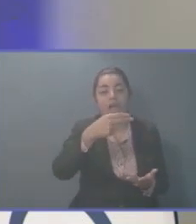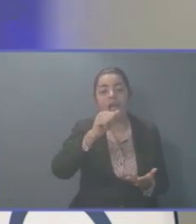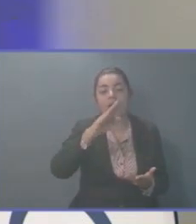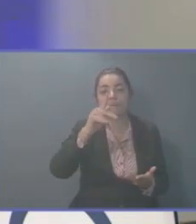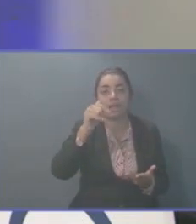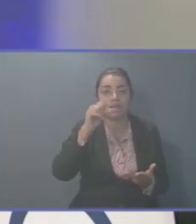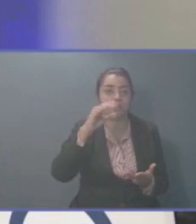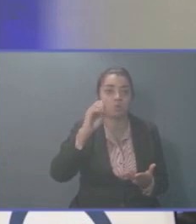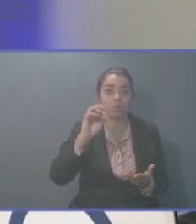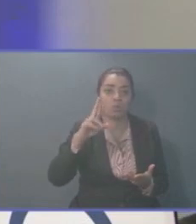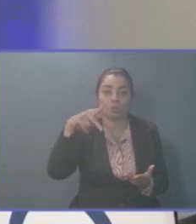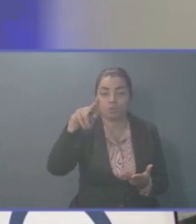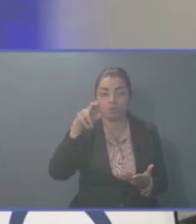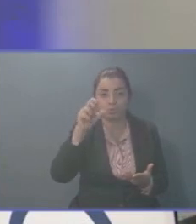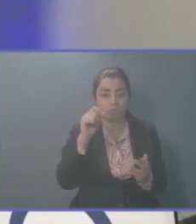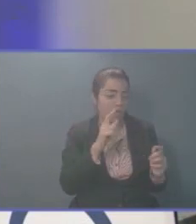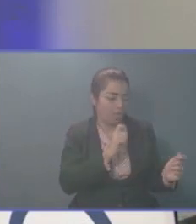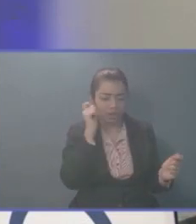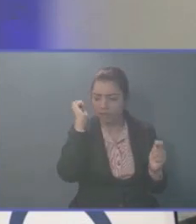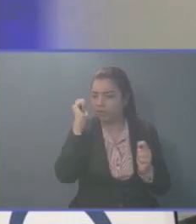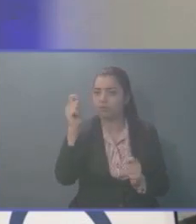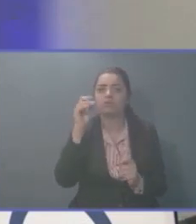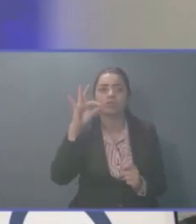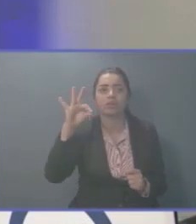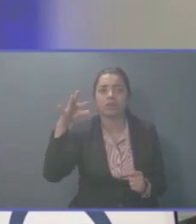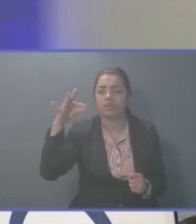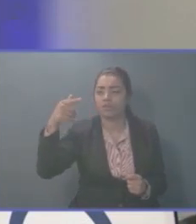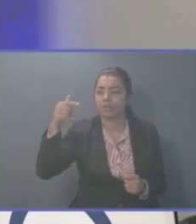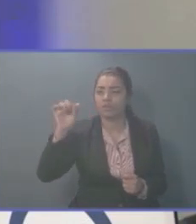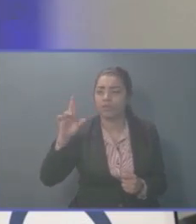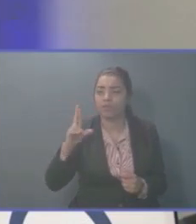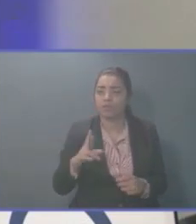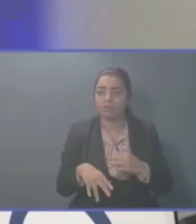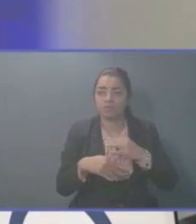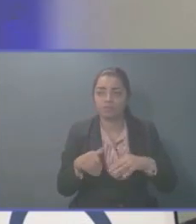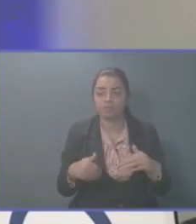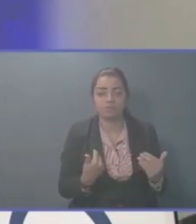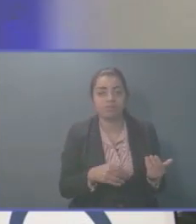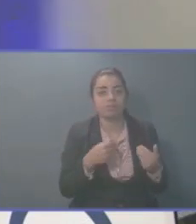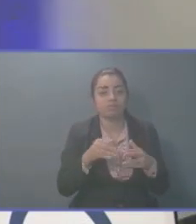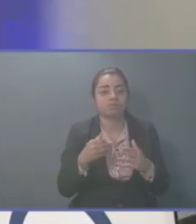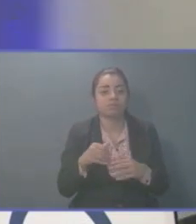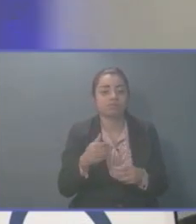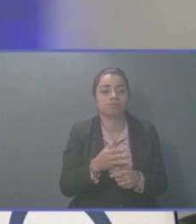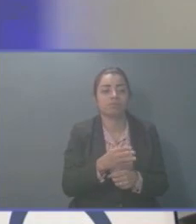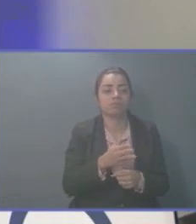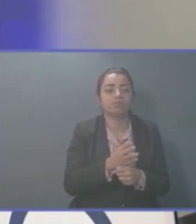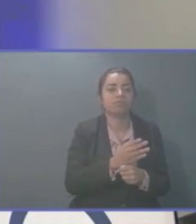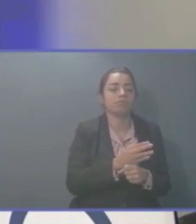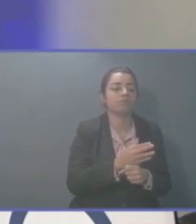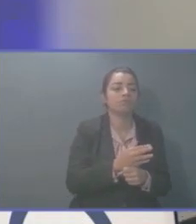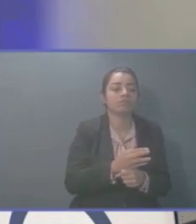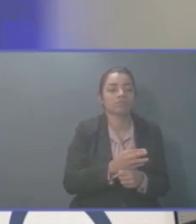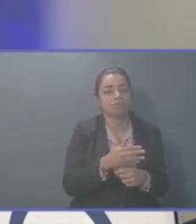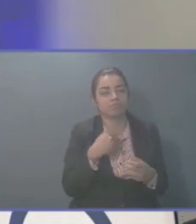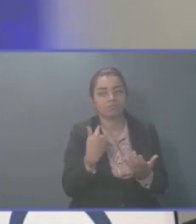lo Constitucional y una denuncia en la Fiscalía General de la República como grupo parlamentario y también como